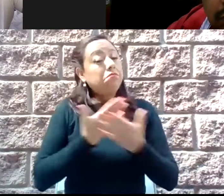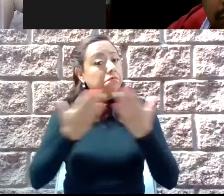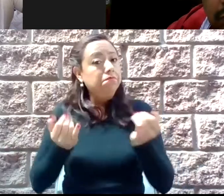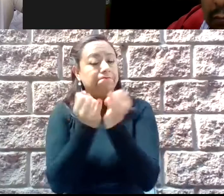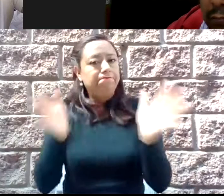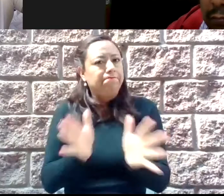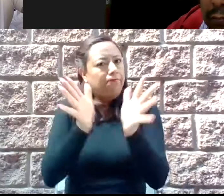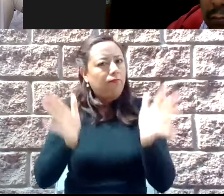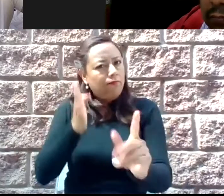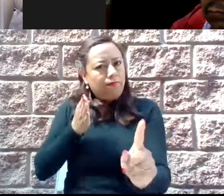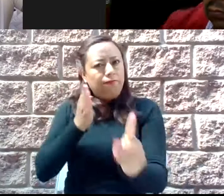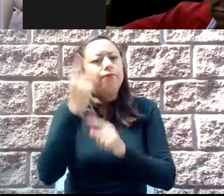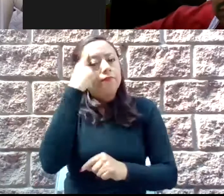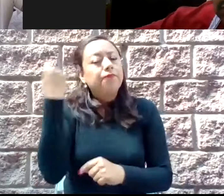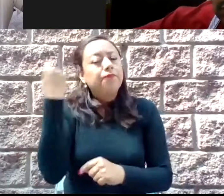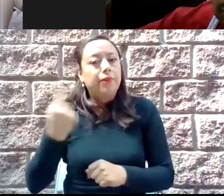encaminadas a erradicar